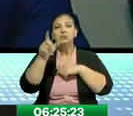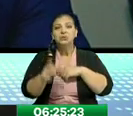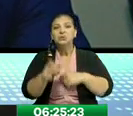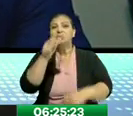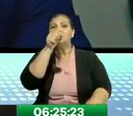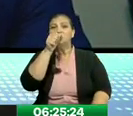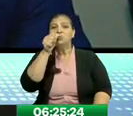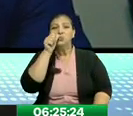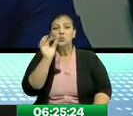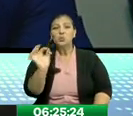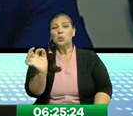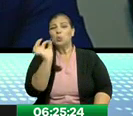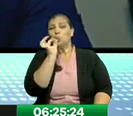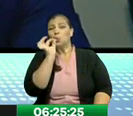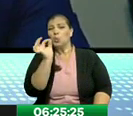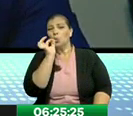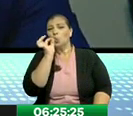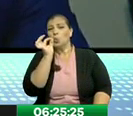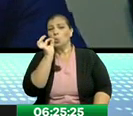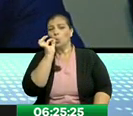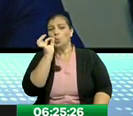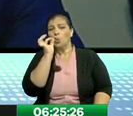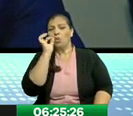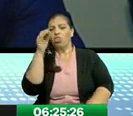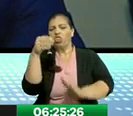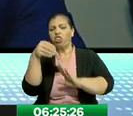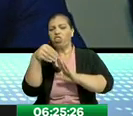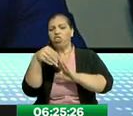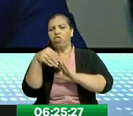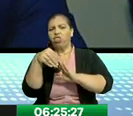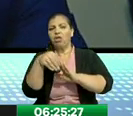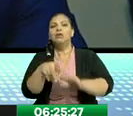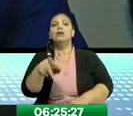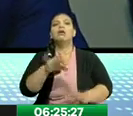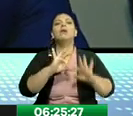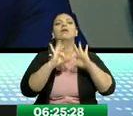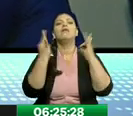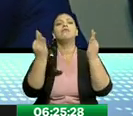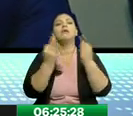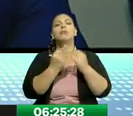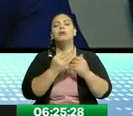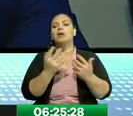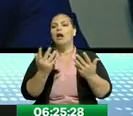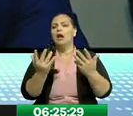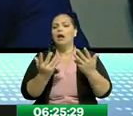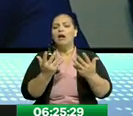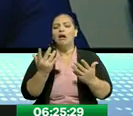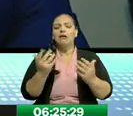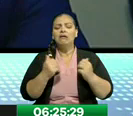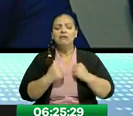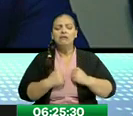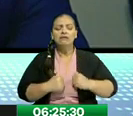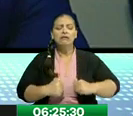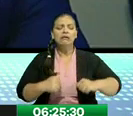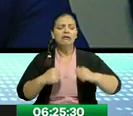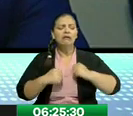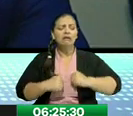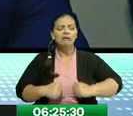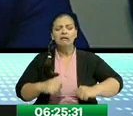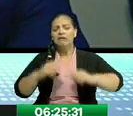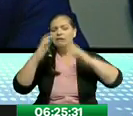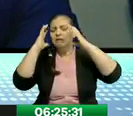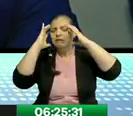Unos coadictos que son tal vez más peligrosos que el mismo adicto, porque la madre en su